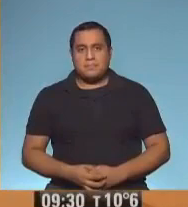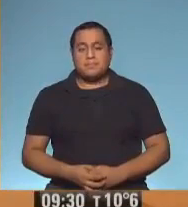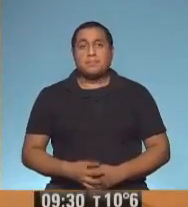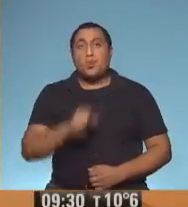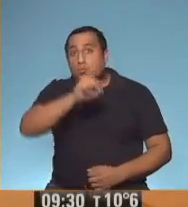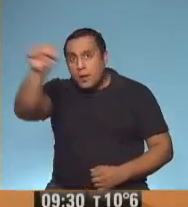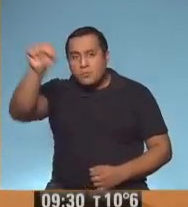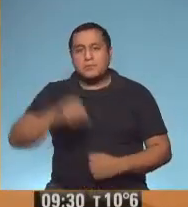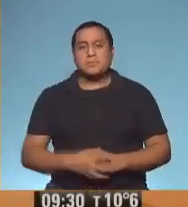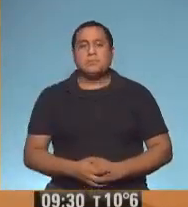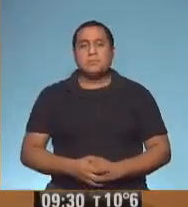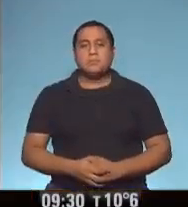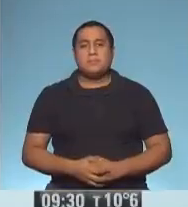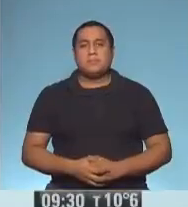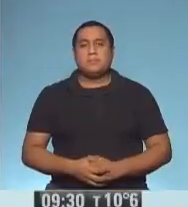Héroes.